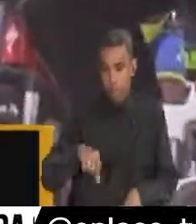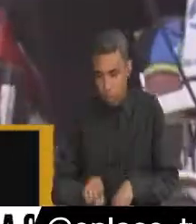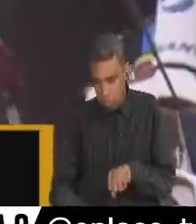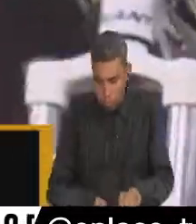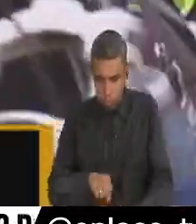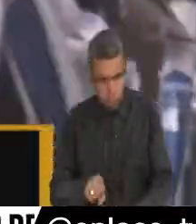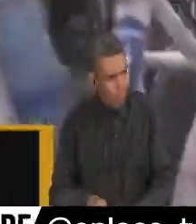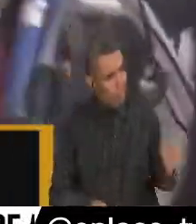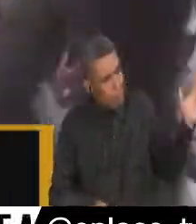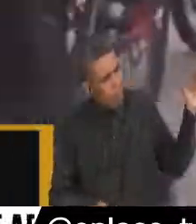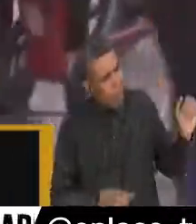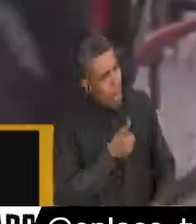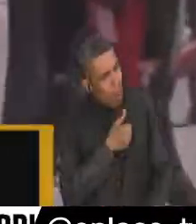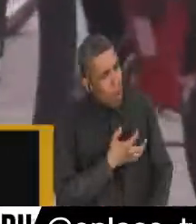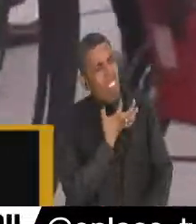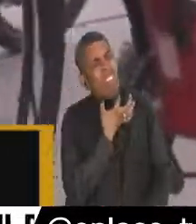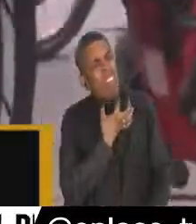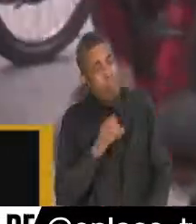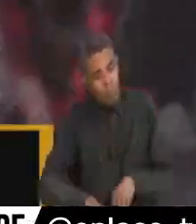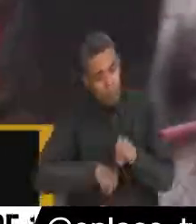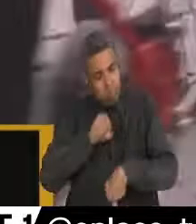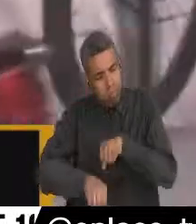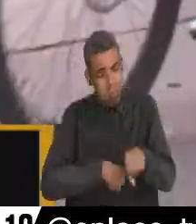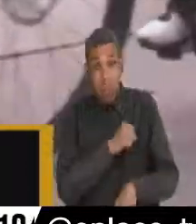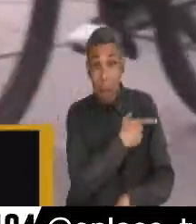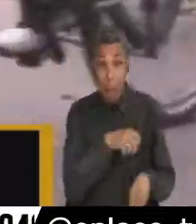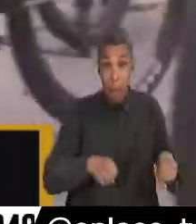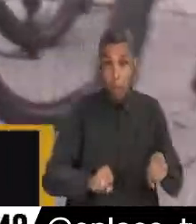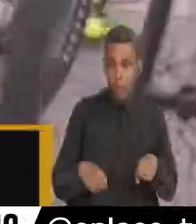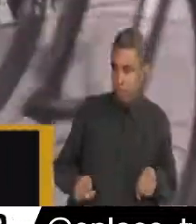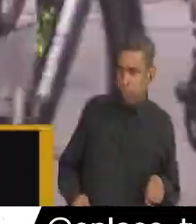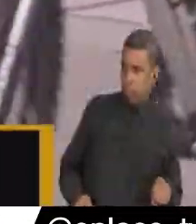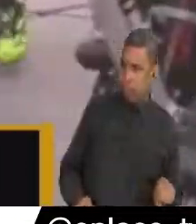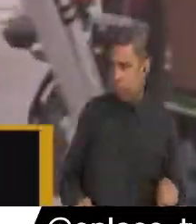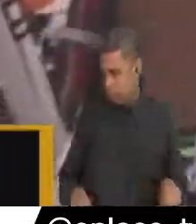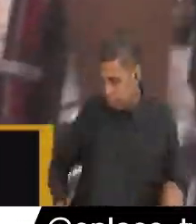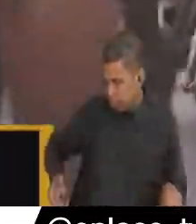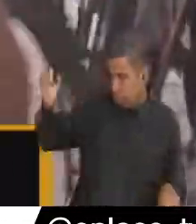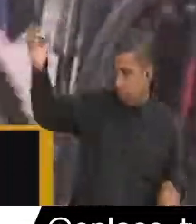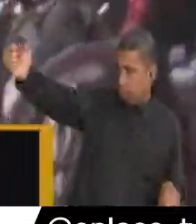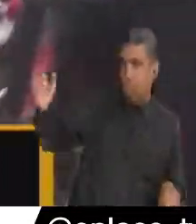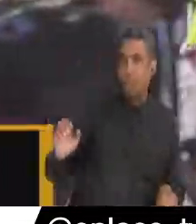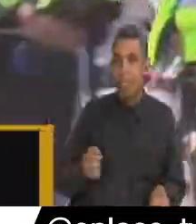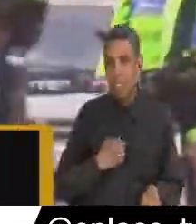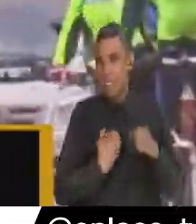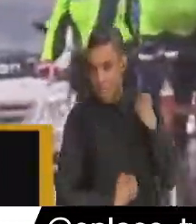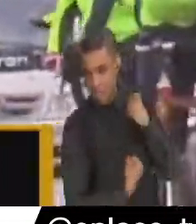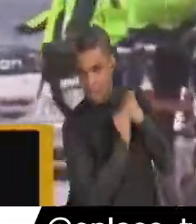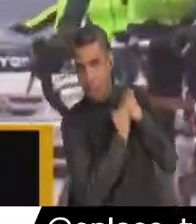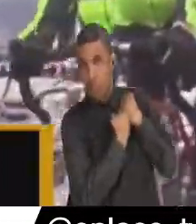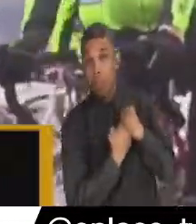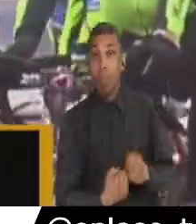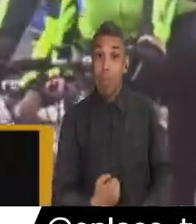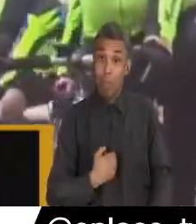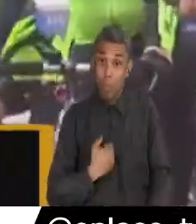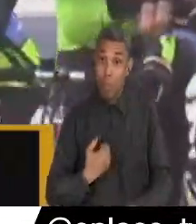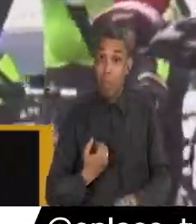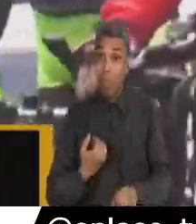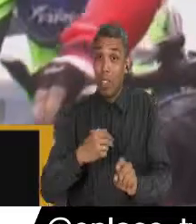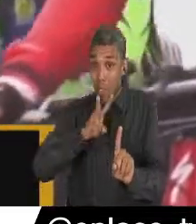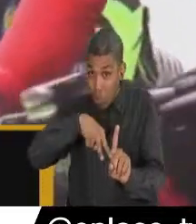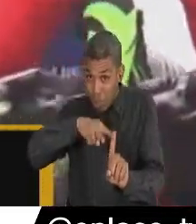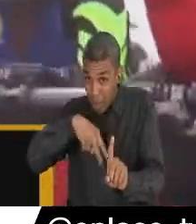Y la alimentación. Todo es siempre, hay que trabajar duro. Son 2 meses y medio más o menos, porque nosotros lo que